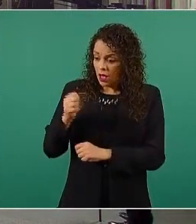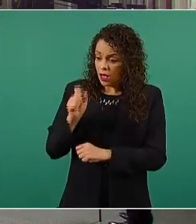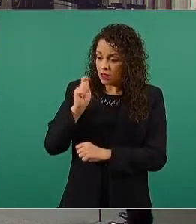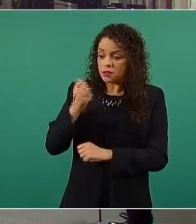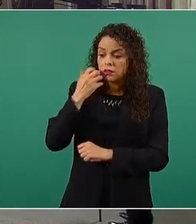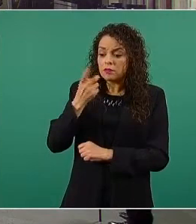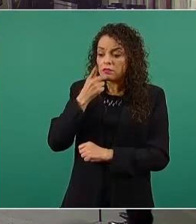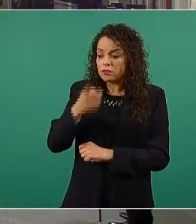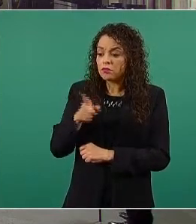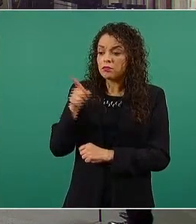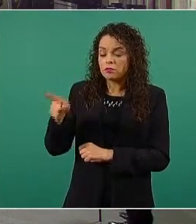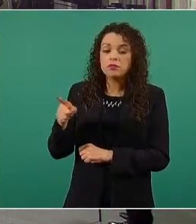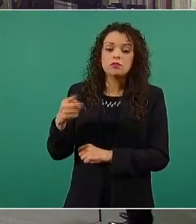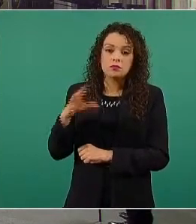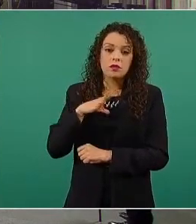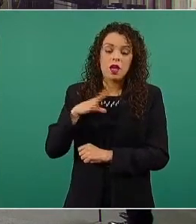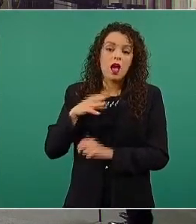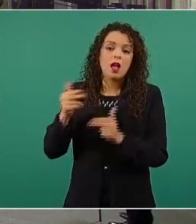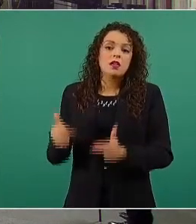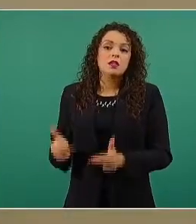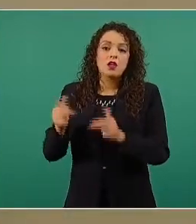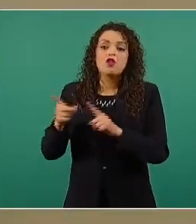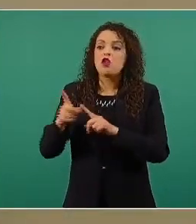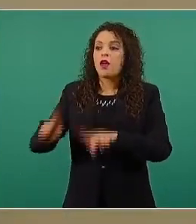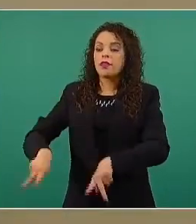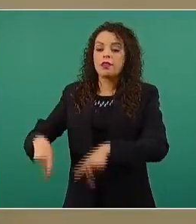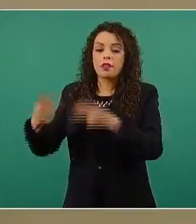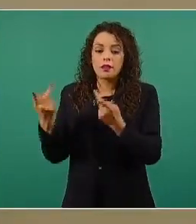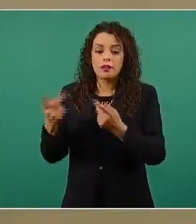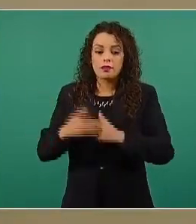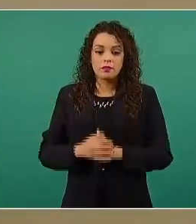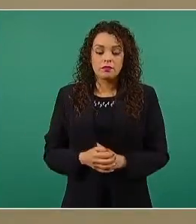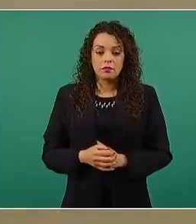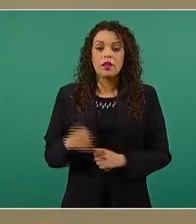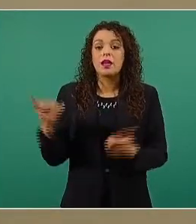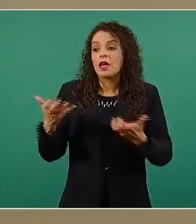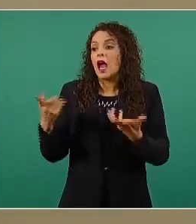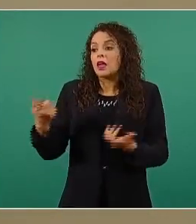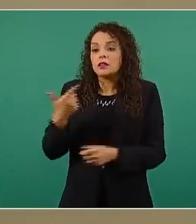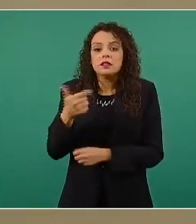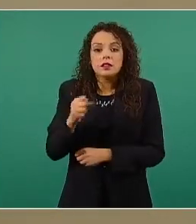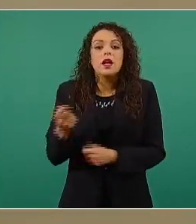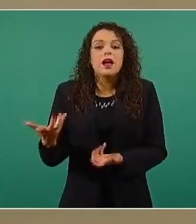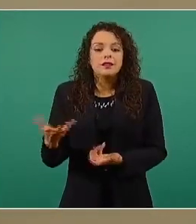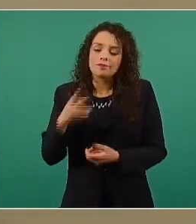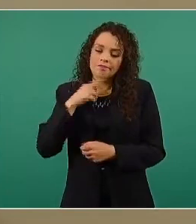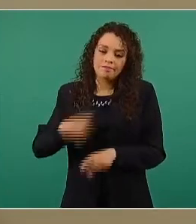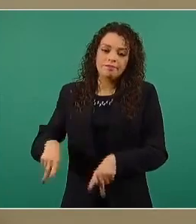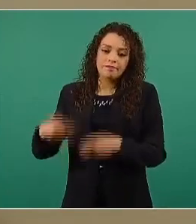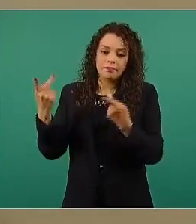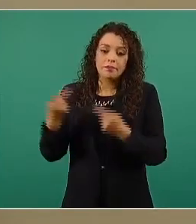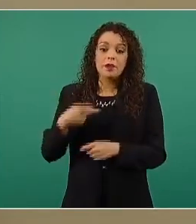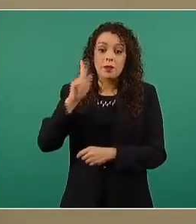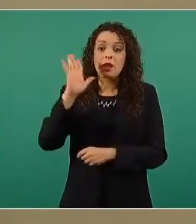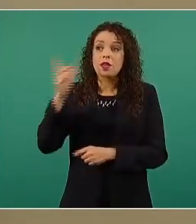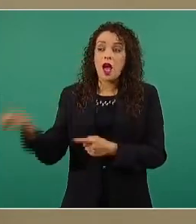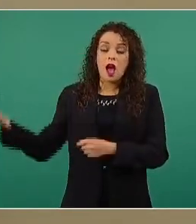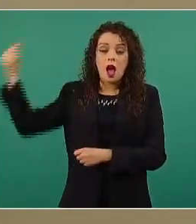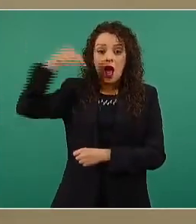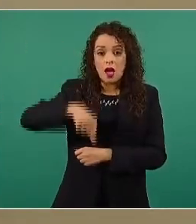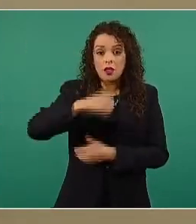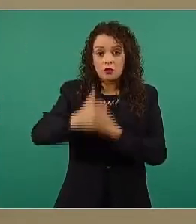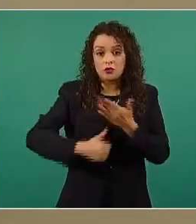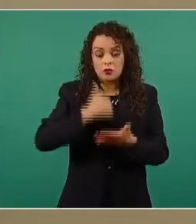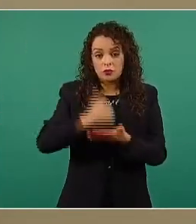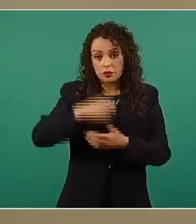eso, pues tengan un mercado donde venderlo, porque pues de modo que hagan con él. El asunto es que se han trasladado aquí, a la Ciudad de México, y me lo han